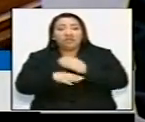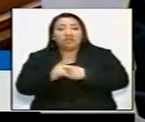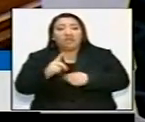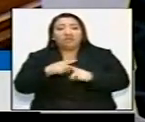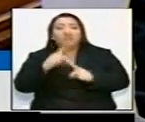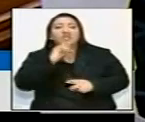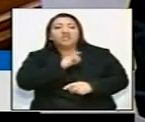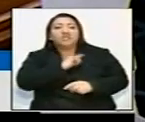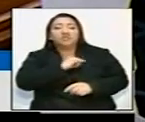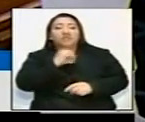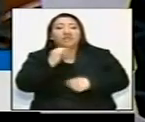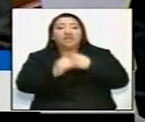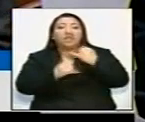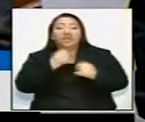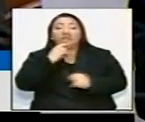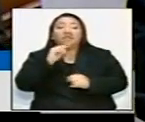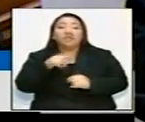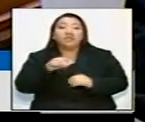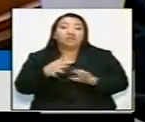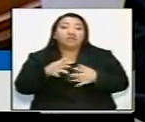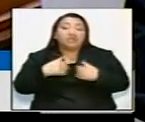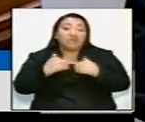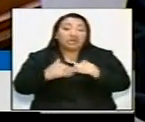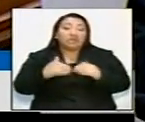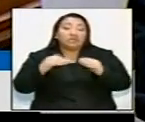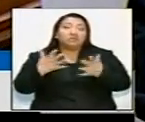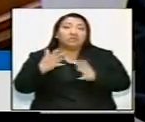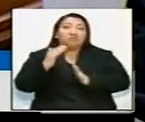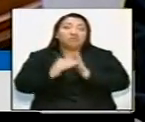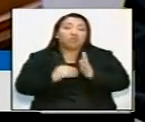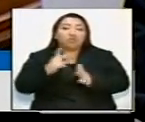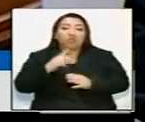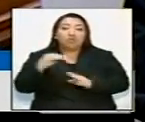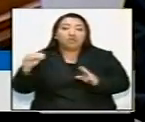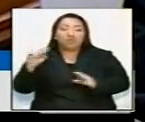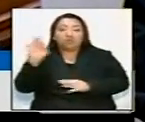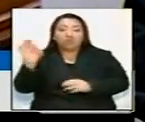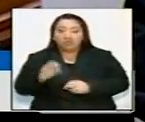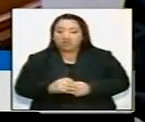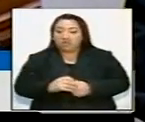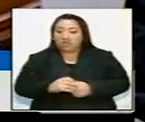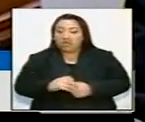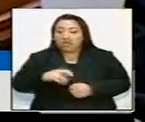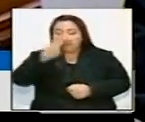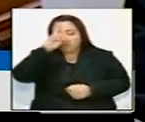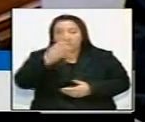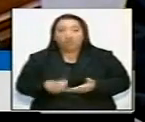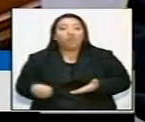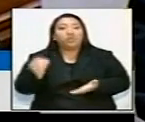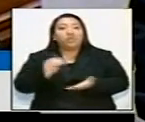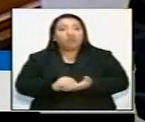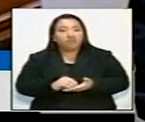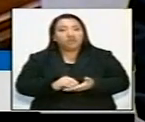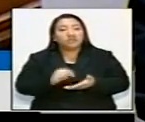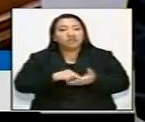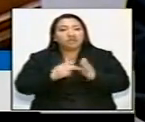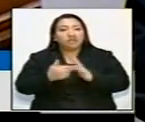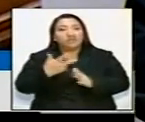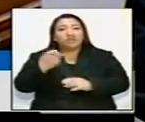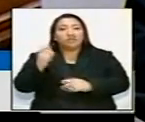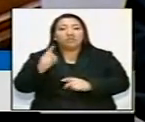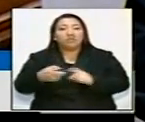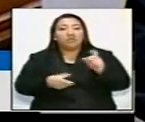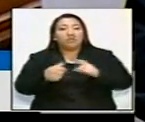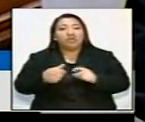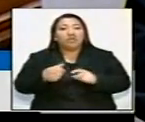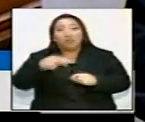organizaciones internacionales, prevé que si crecemos a menos de 2.5%, el Perú nuevamente habrá regresado 300.000 peruanos